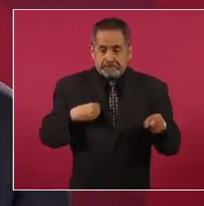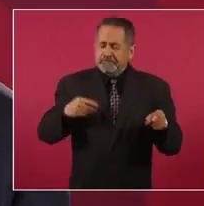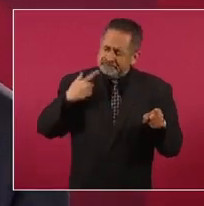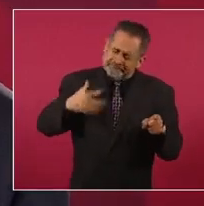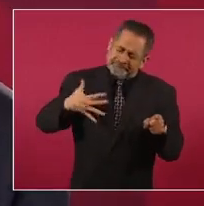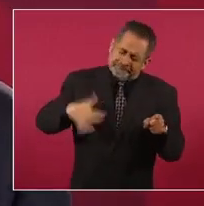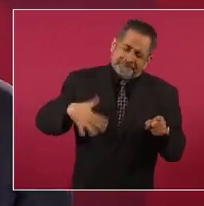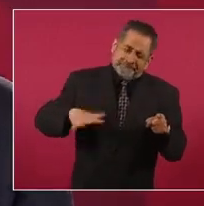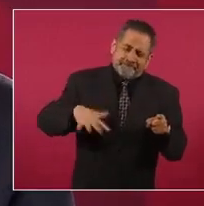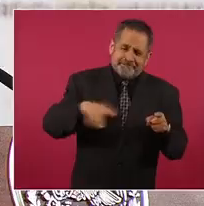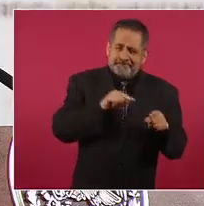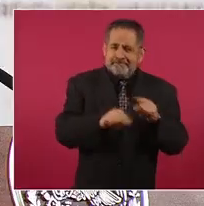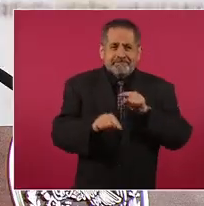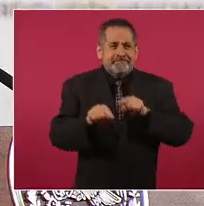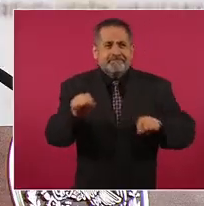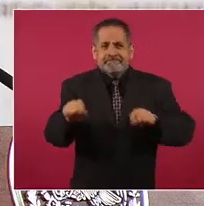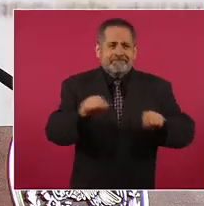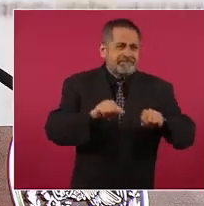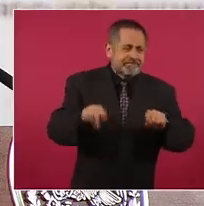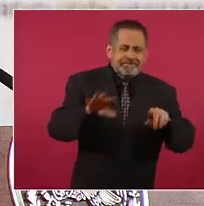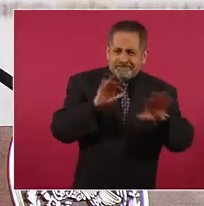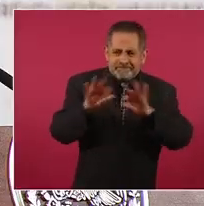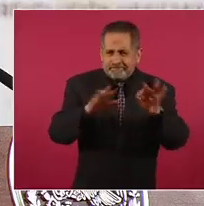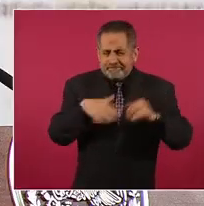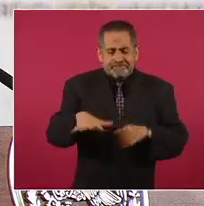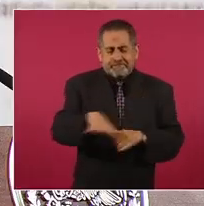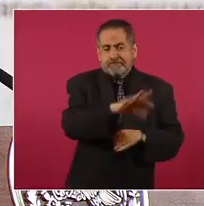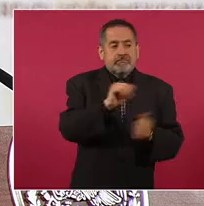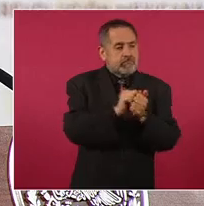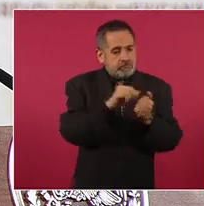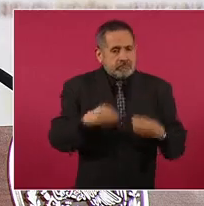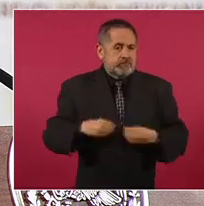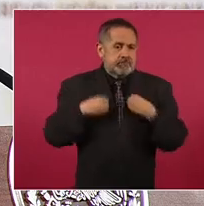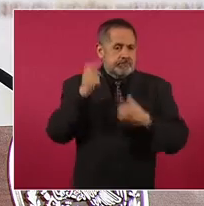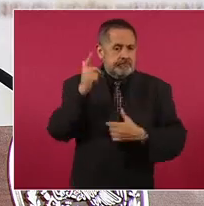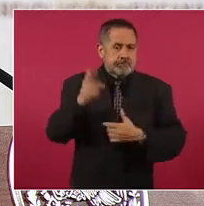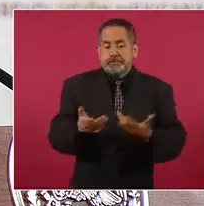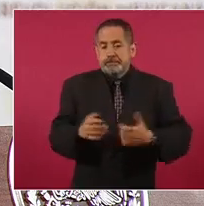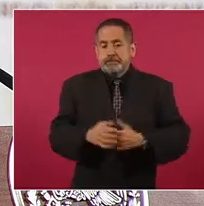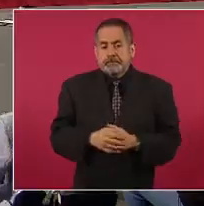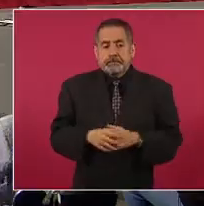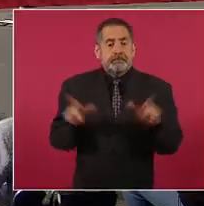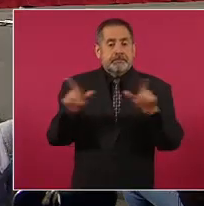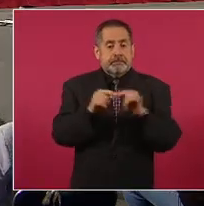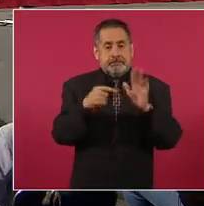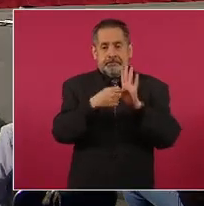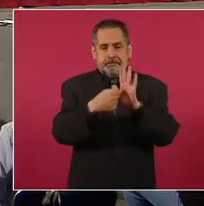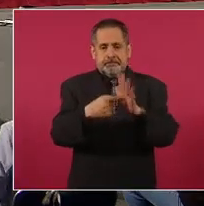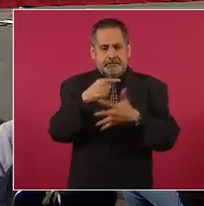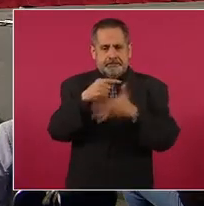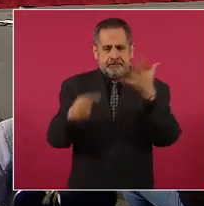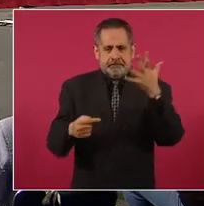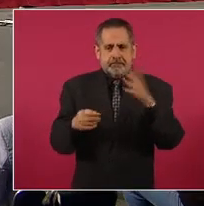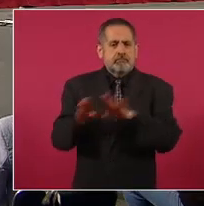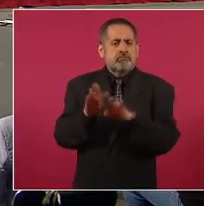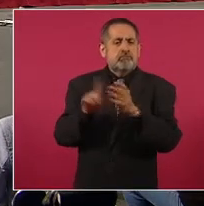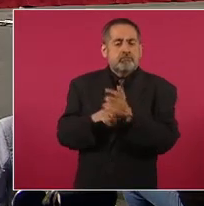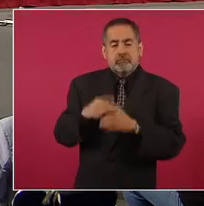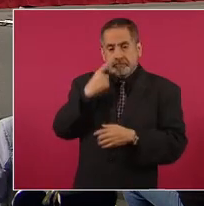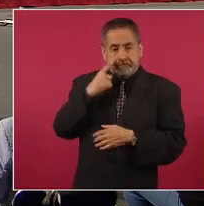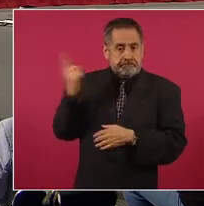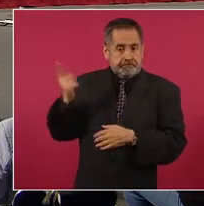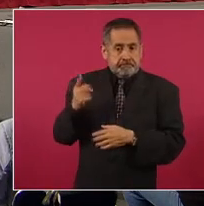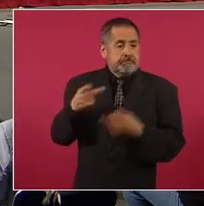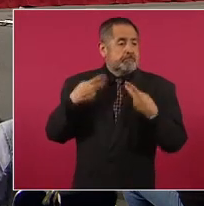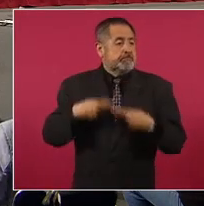muy diversas fuentes de datos. Les presentamos de manera muy sintética la situación de la evolución de este fenómeno de